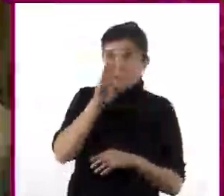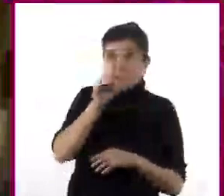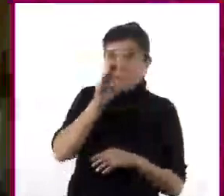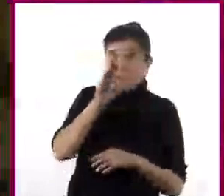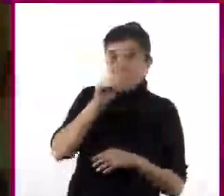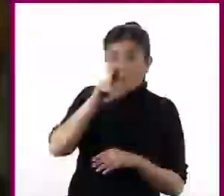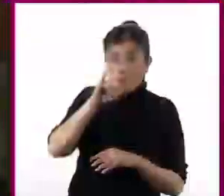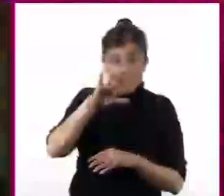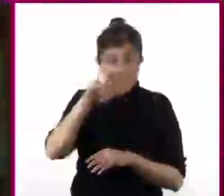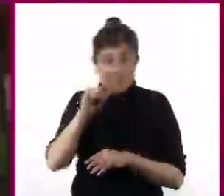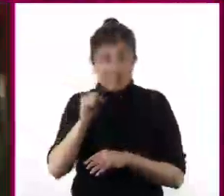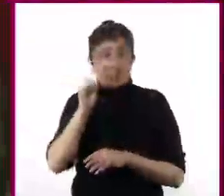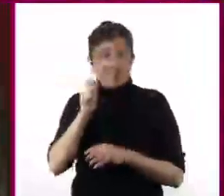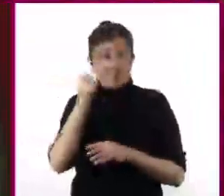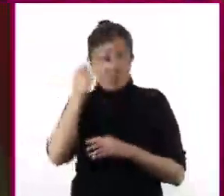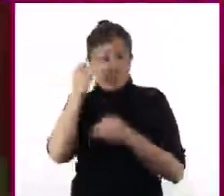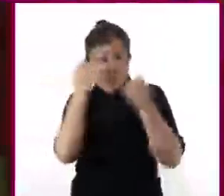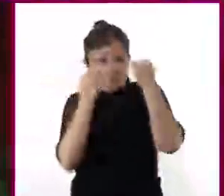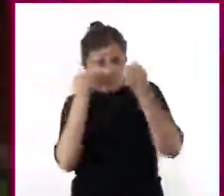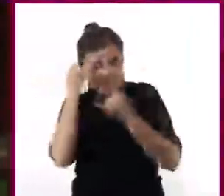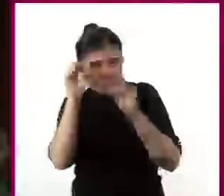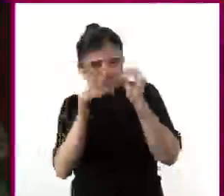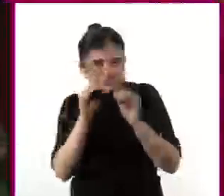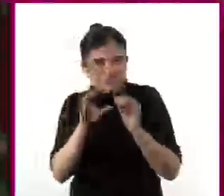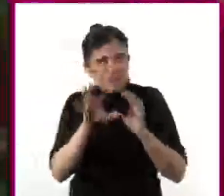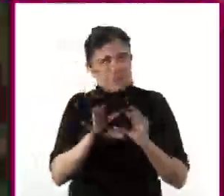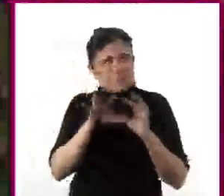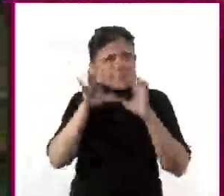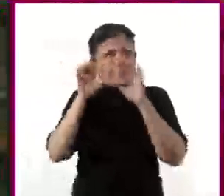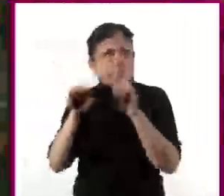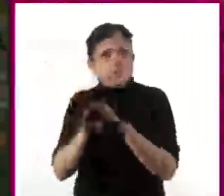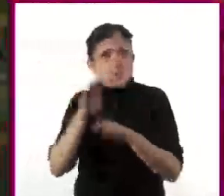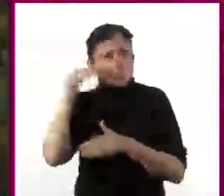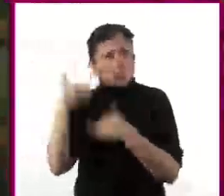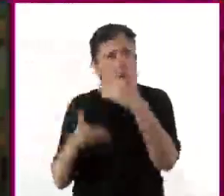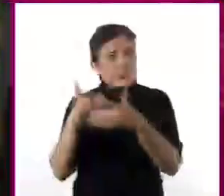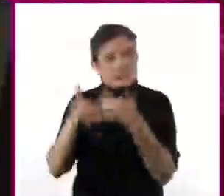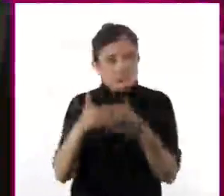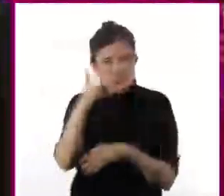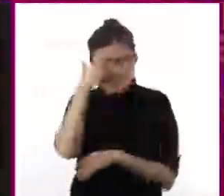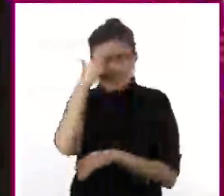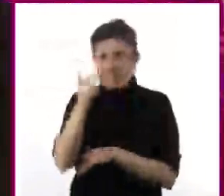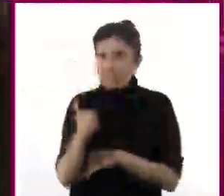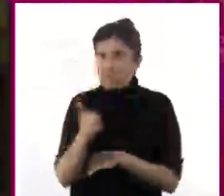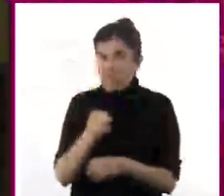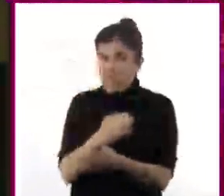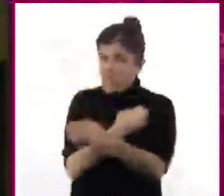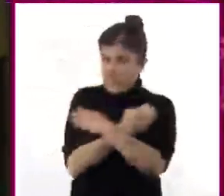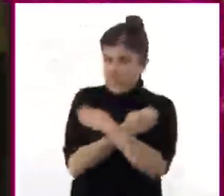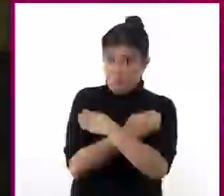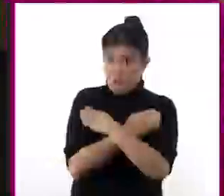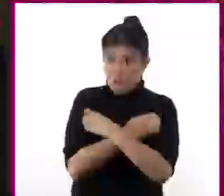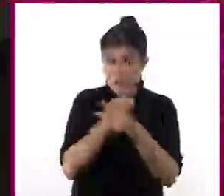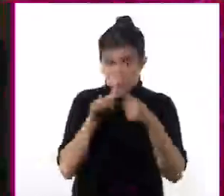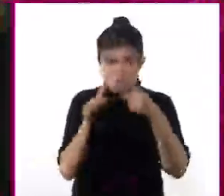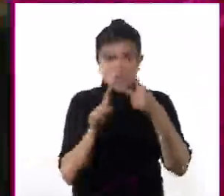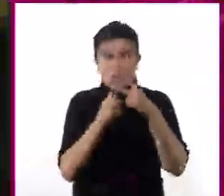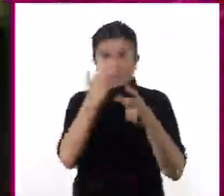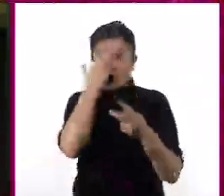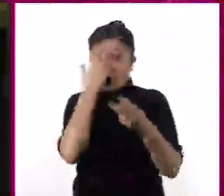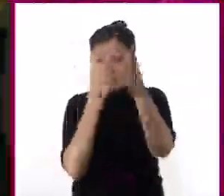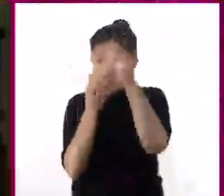influenciadas por las ideas ilustradas, buscaron alcanzar el progreso a través de la razón, la educación y el